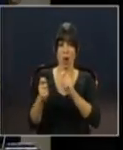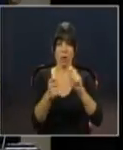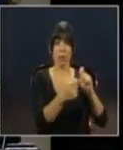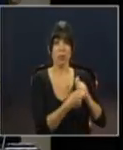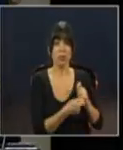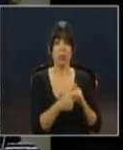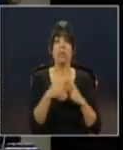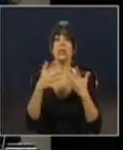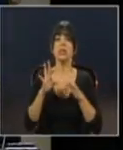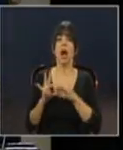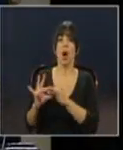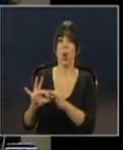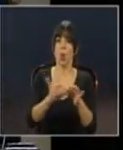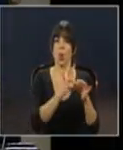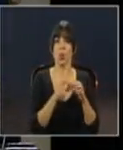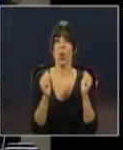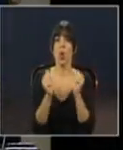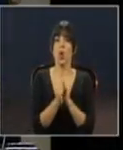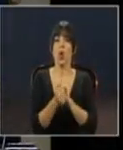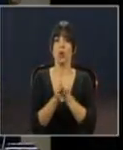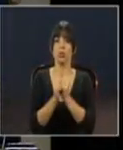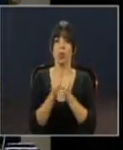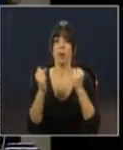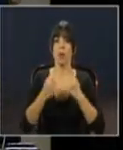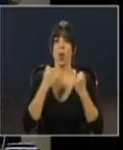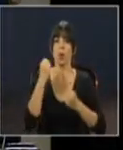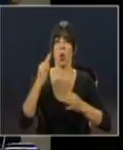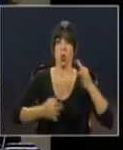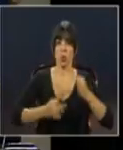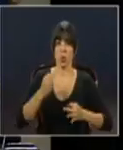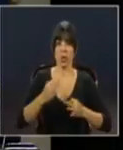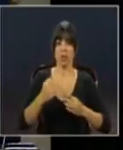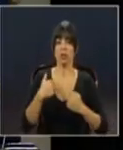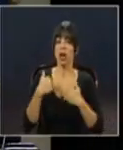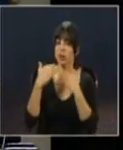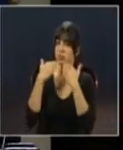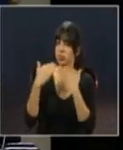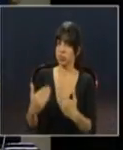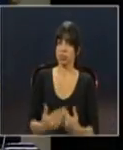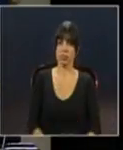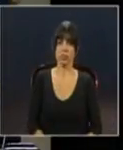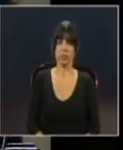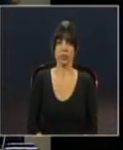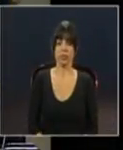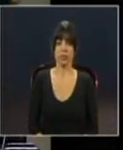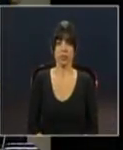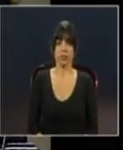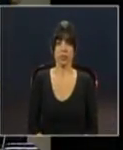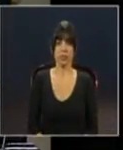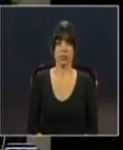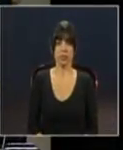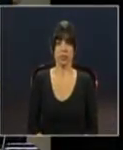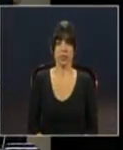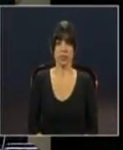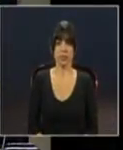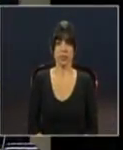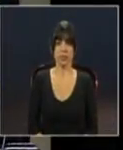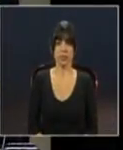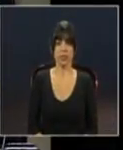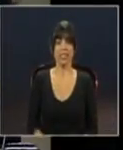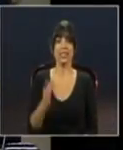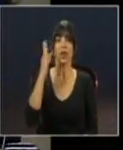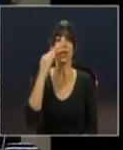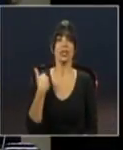sido coordinados con el concurso del Poder Judicial, el cual agradezco.